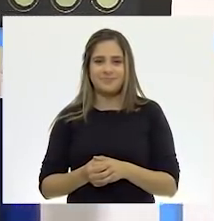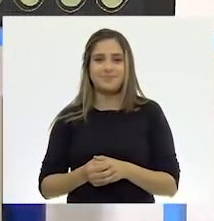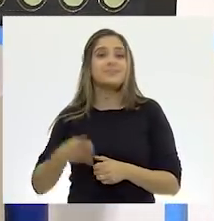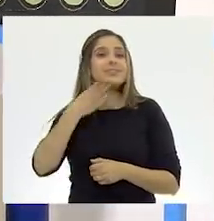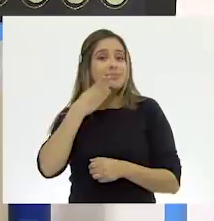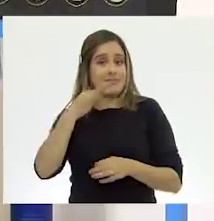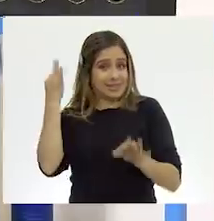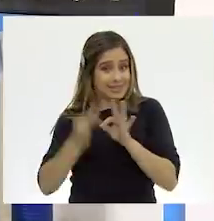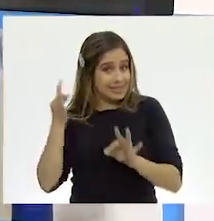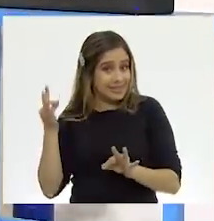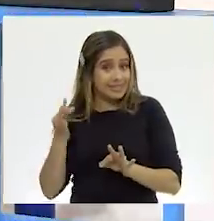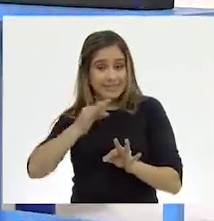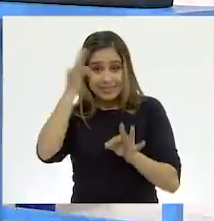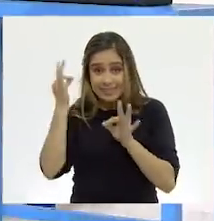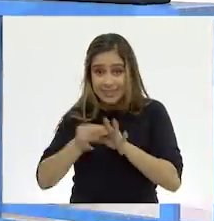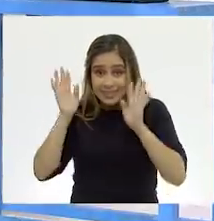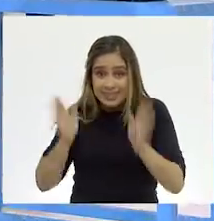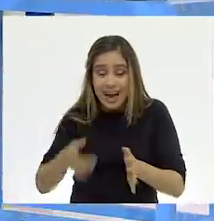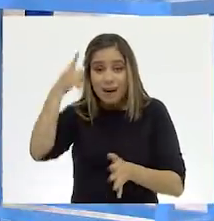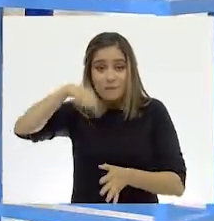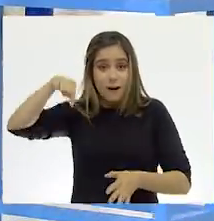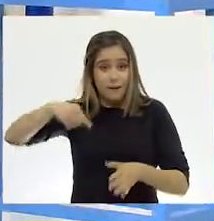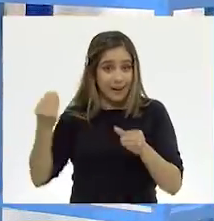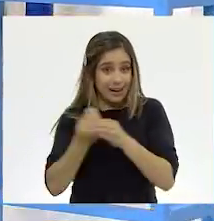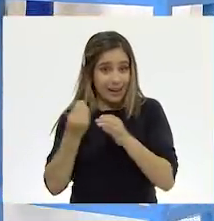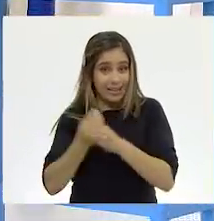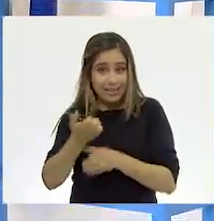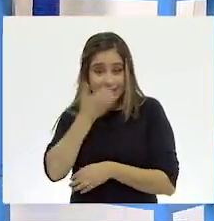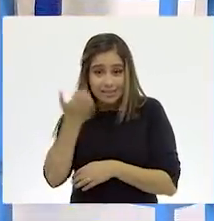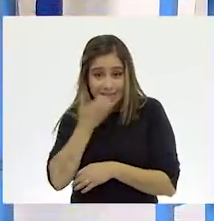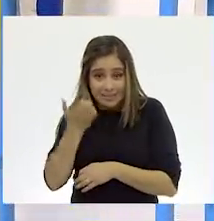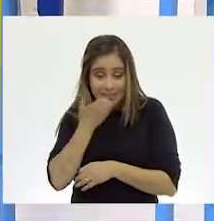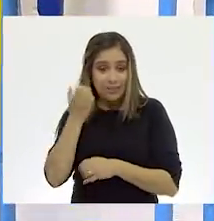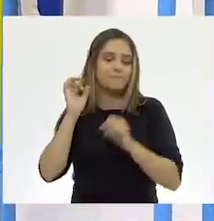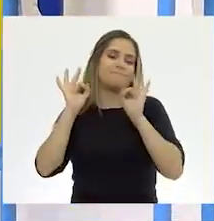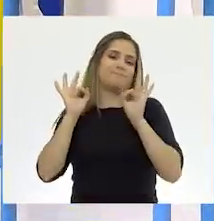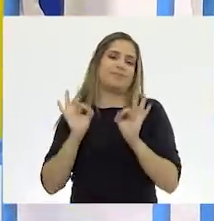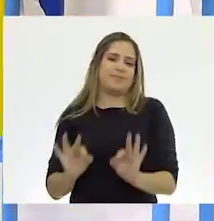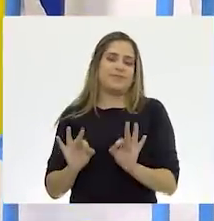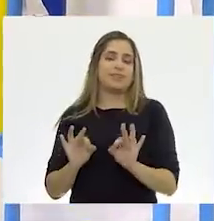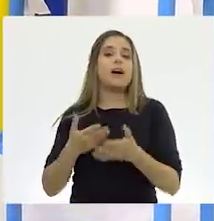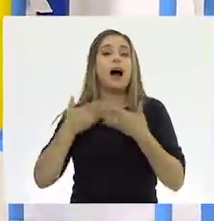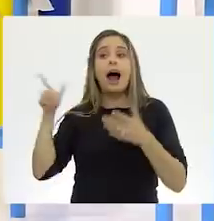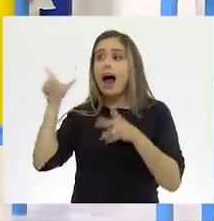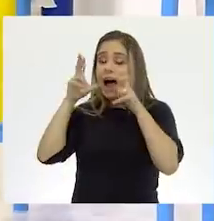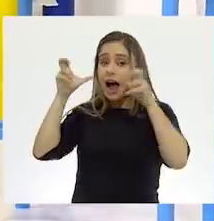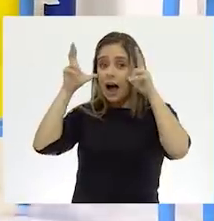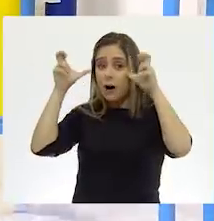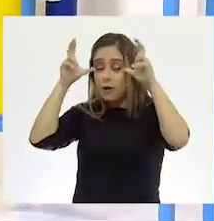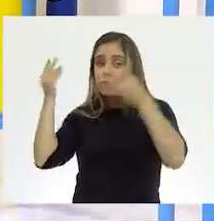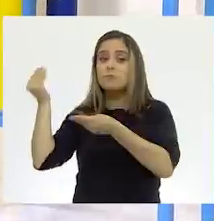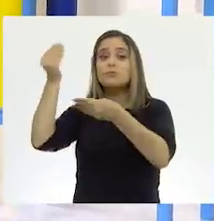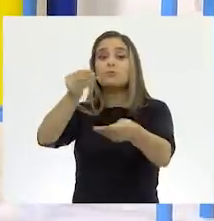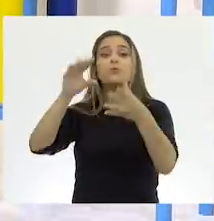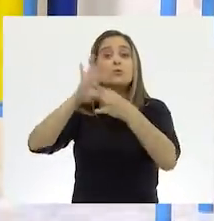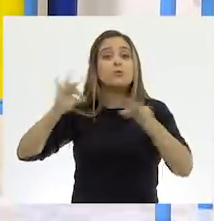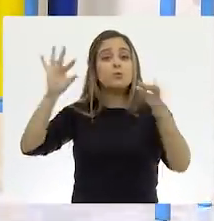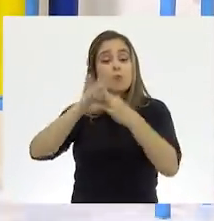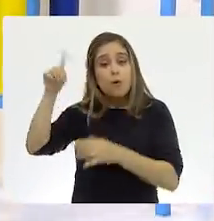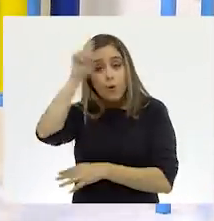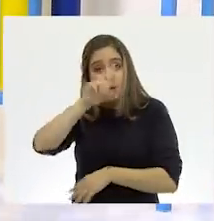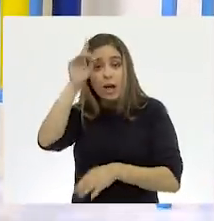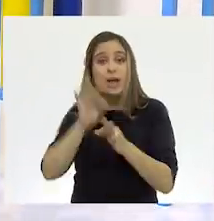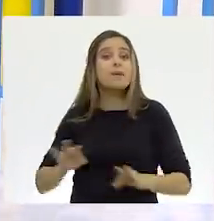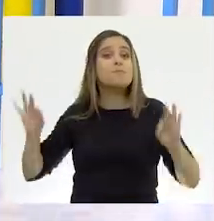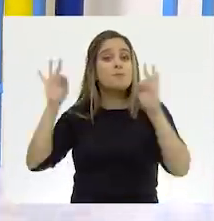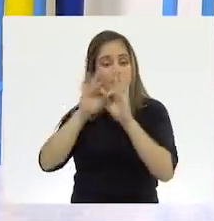¿Ya estás lista? ¿Ya estás listo para tu clase de hoy? ¡Perfecto! Pero antes vamos con Ajo Listo, que nos tiene una recomendación muy importante para